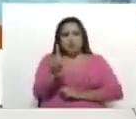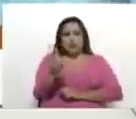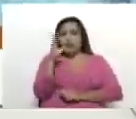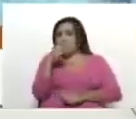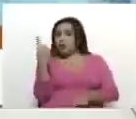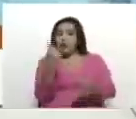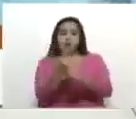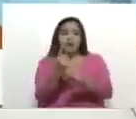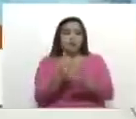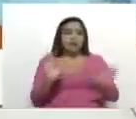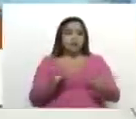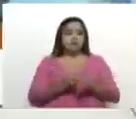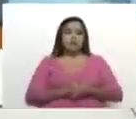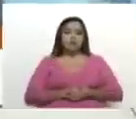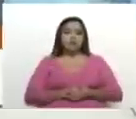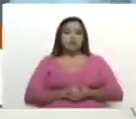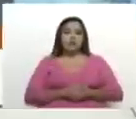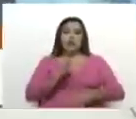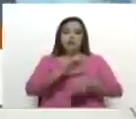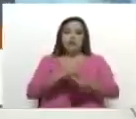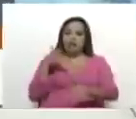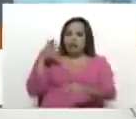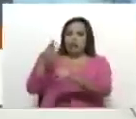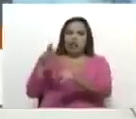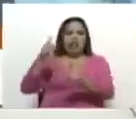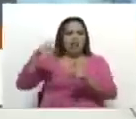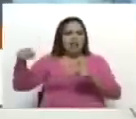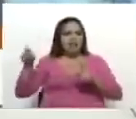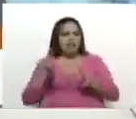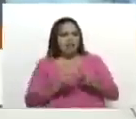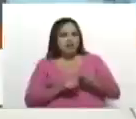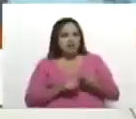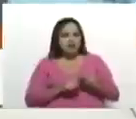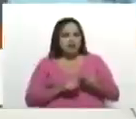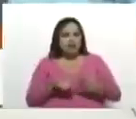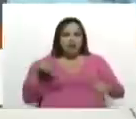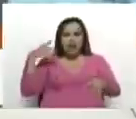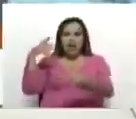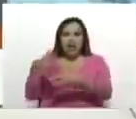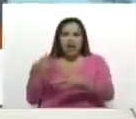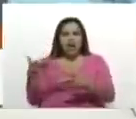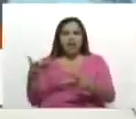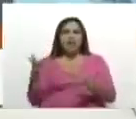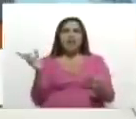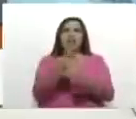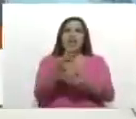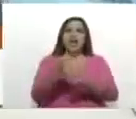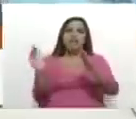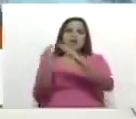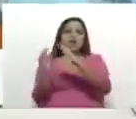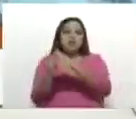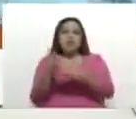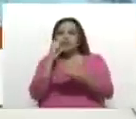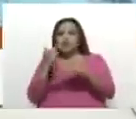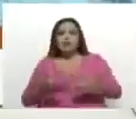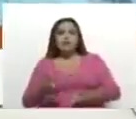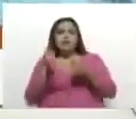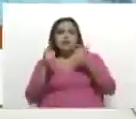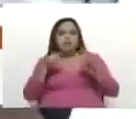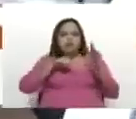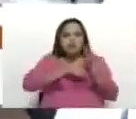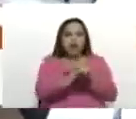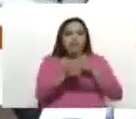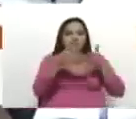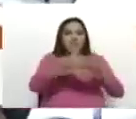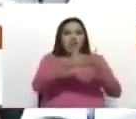fue competitiva porque nos atacaron electricidad nos atacaron el suministro de gas doméstico no permitieron que entraran